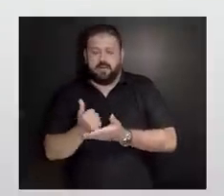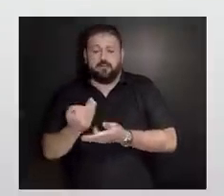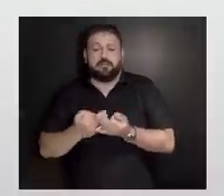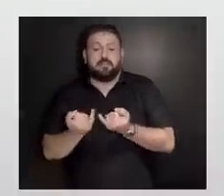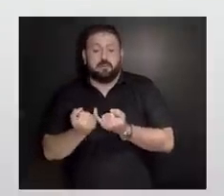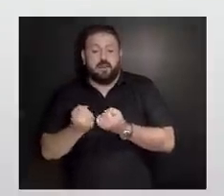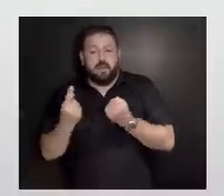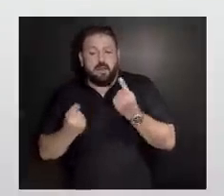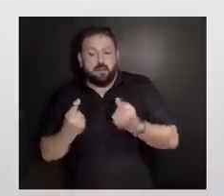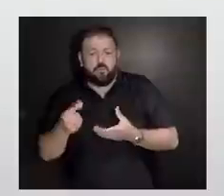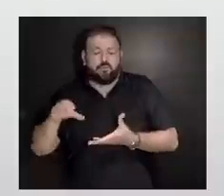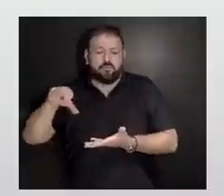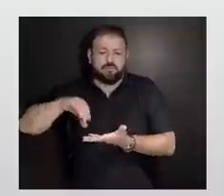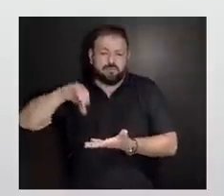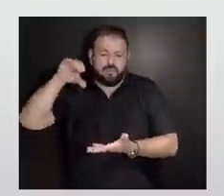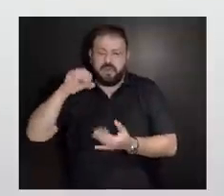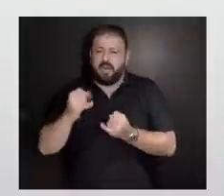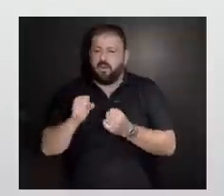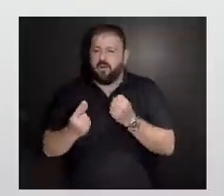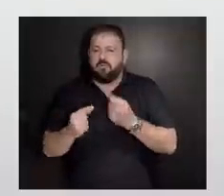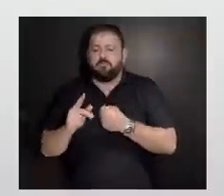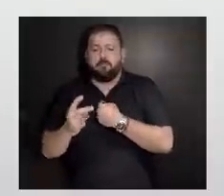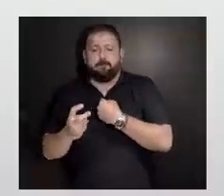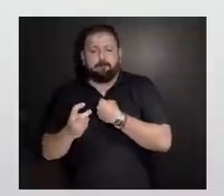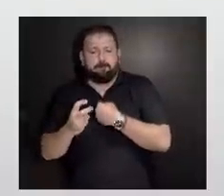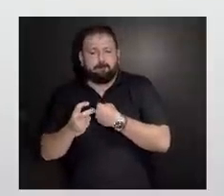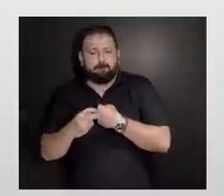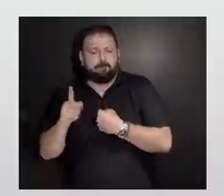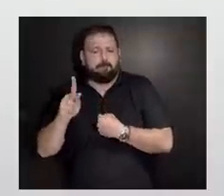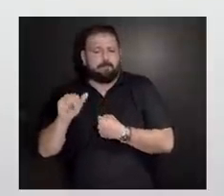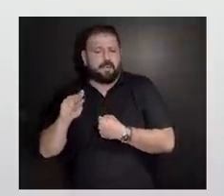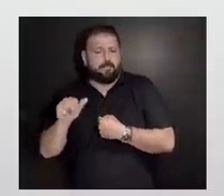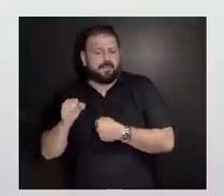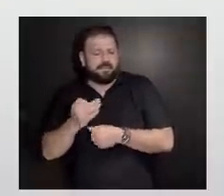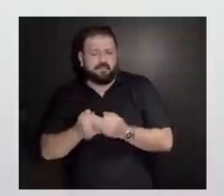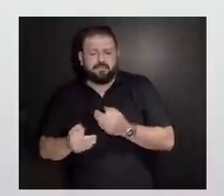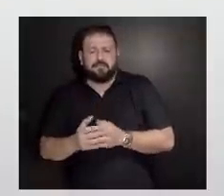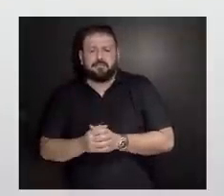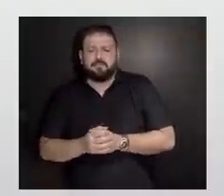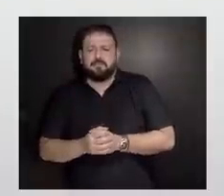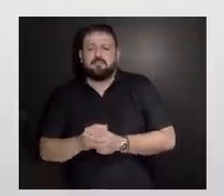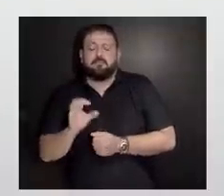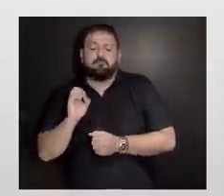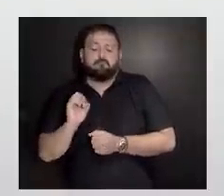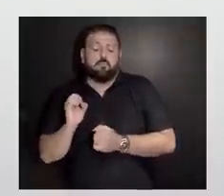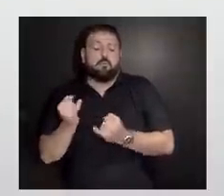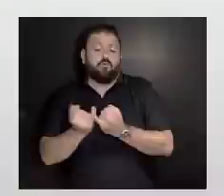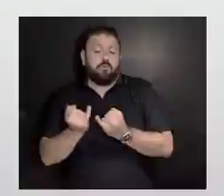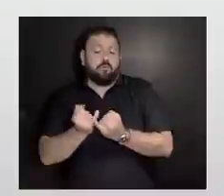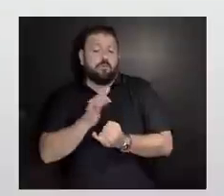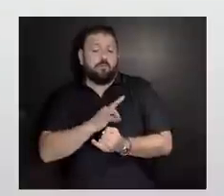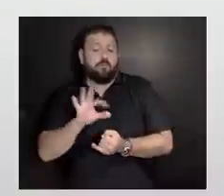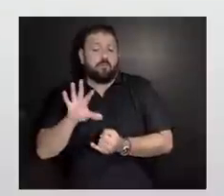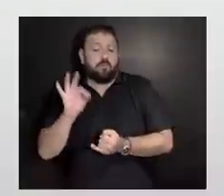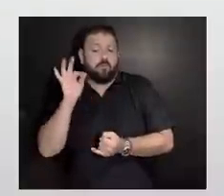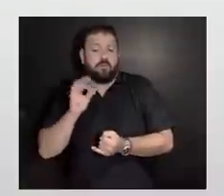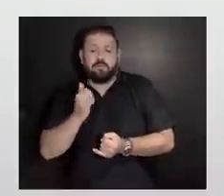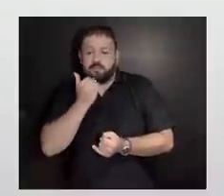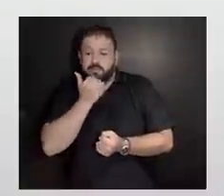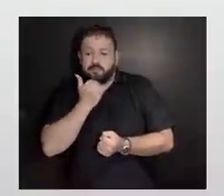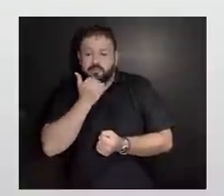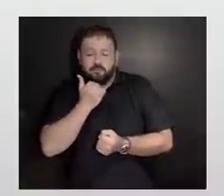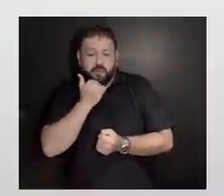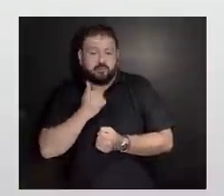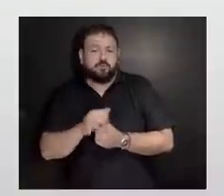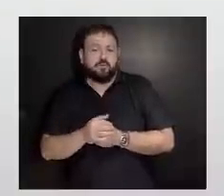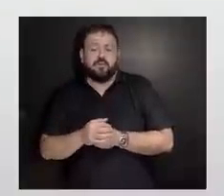algunos cereales como la papa o algunos tubérculos, o se puede encontrar también como azúcares o carbohidratos